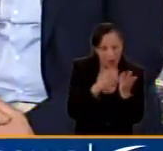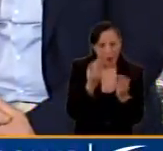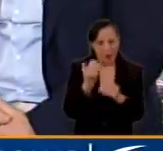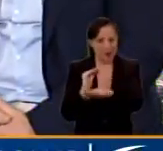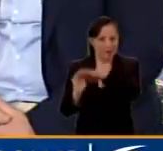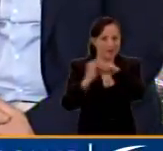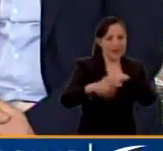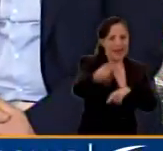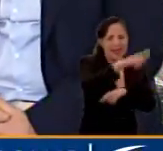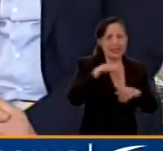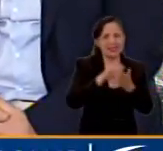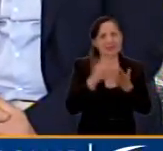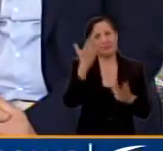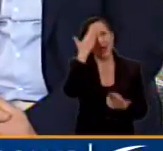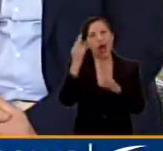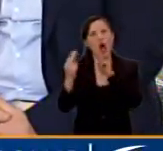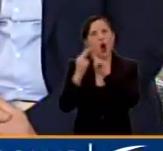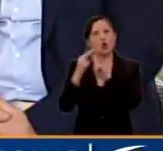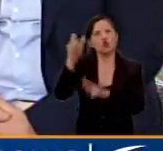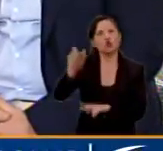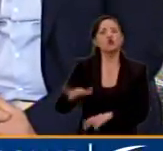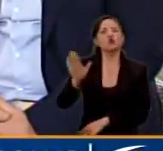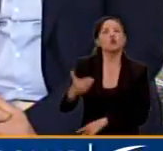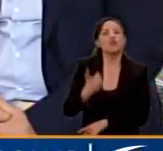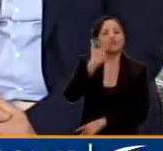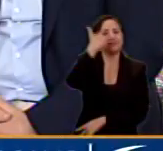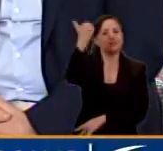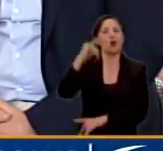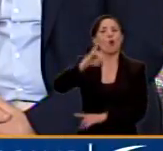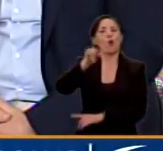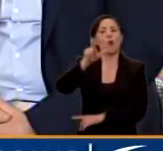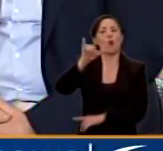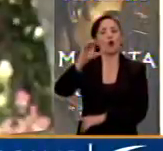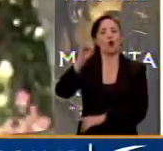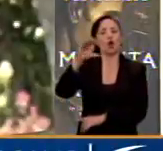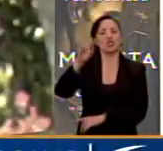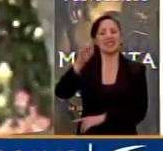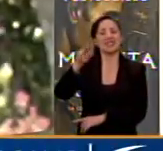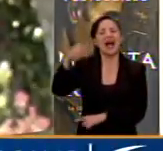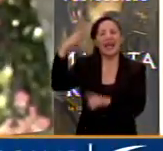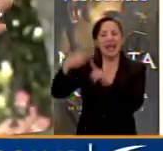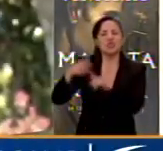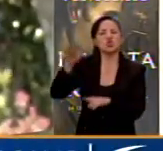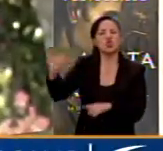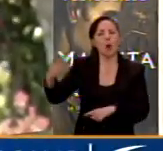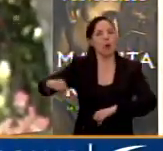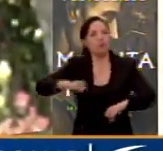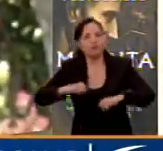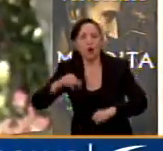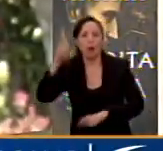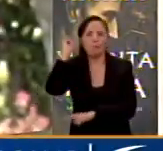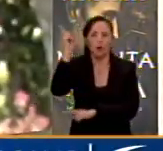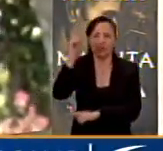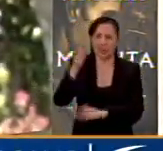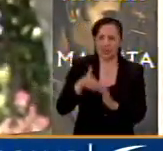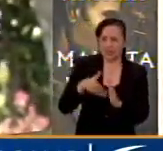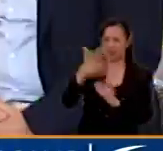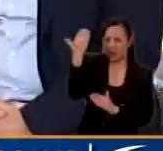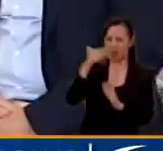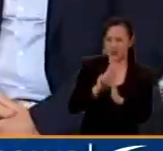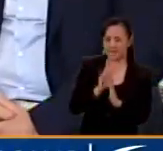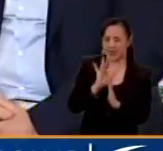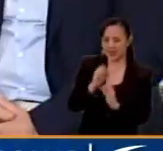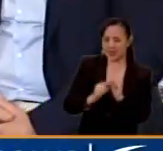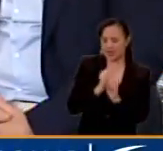fondo la vida ya madura de Julio César, lo que es su carrera política, es de sus 23 a sus 42 años. Más o